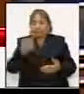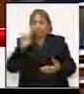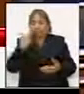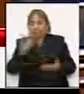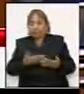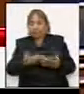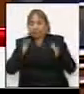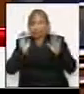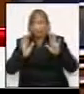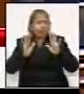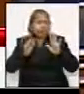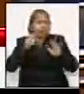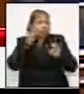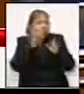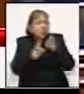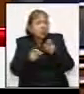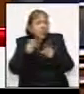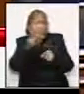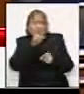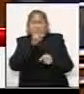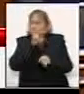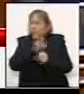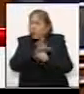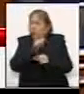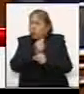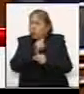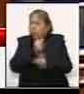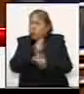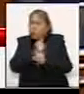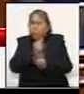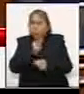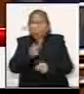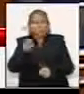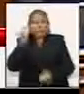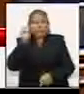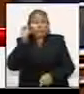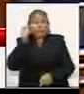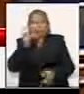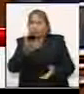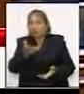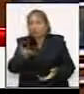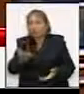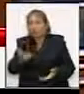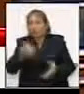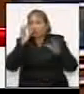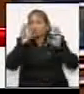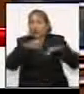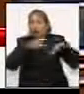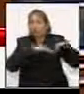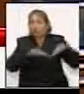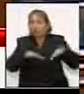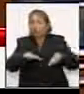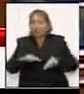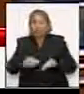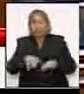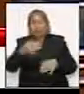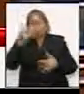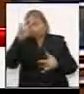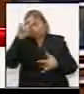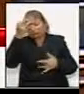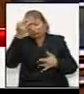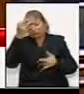gente maravillosa, súper comprometida, al menos en Piura, en los fenómenos del Niño, con las epidemias de las